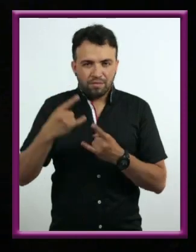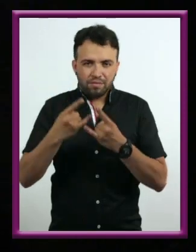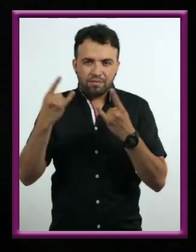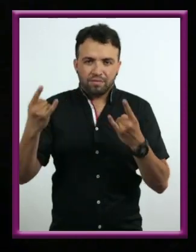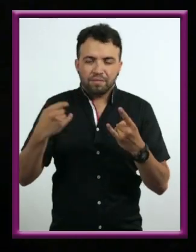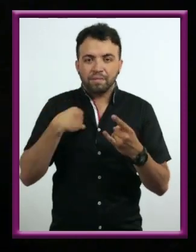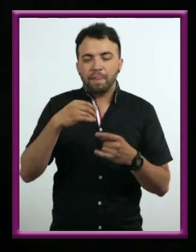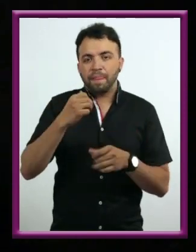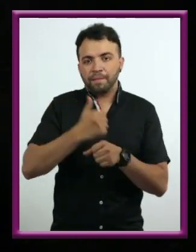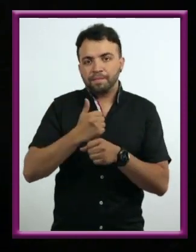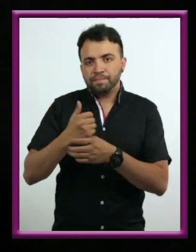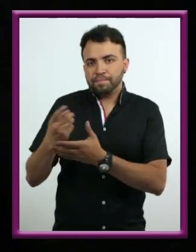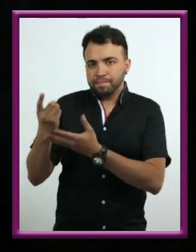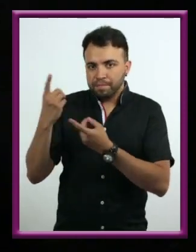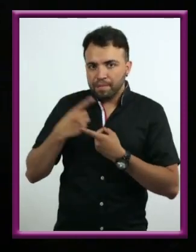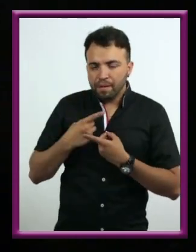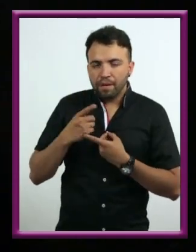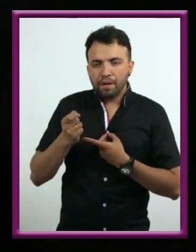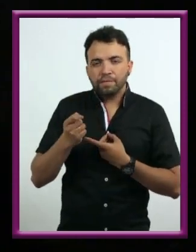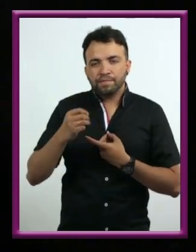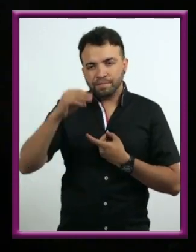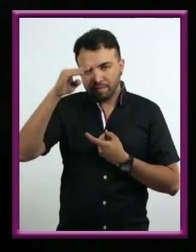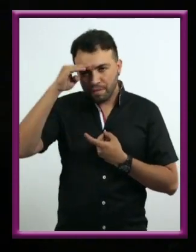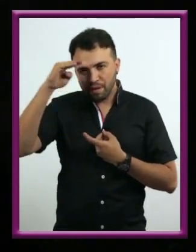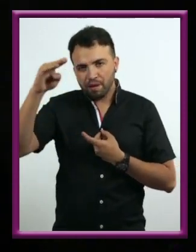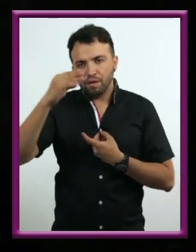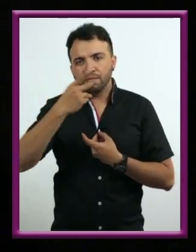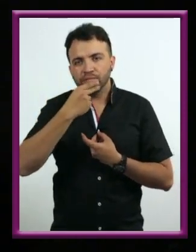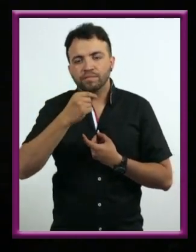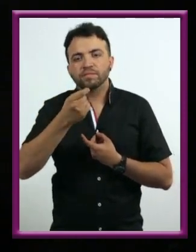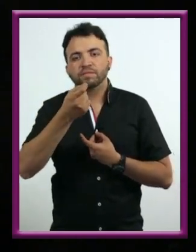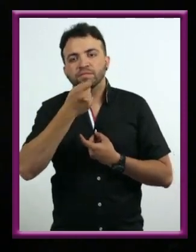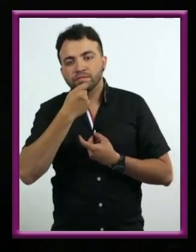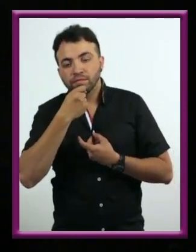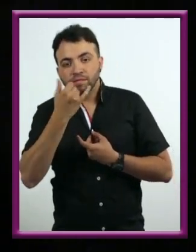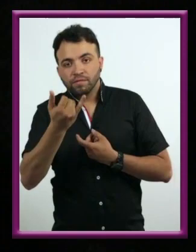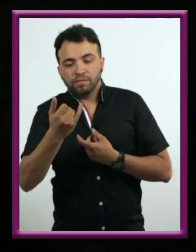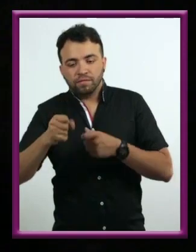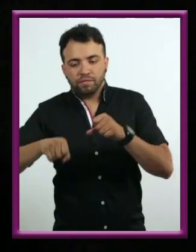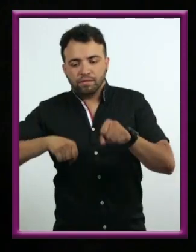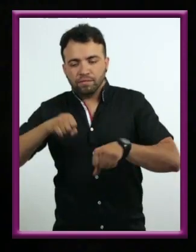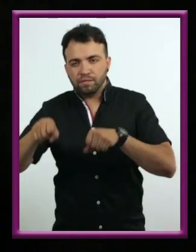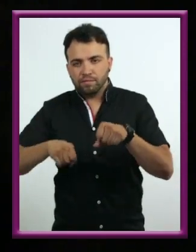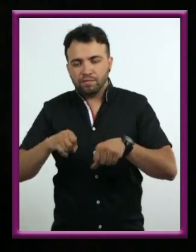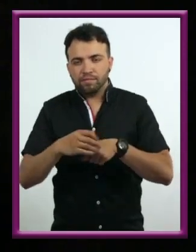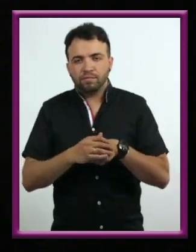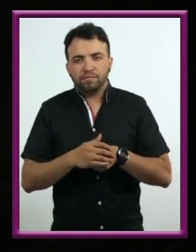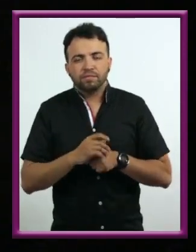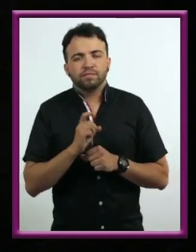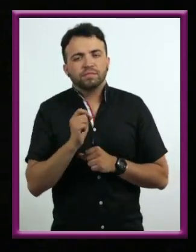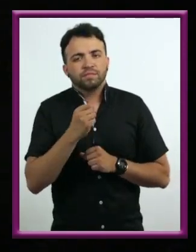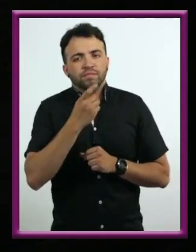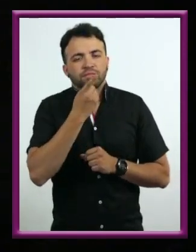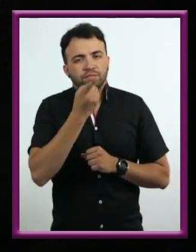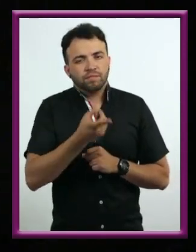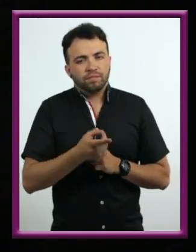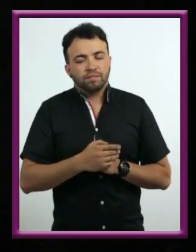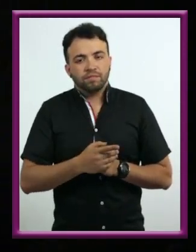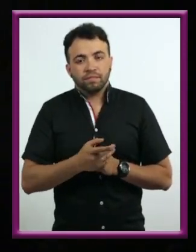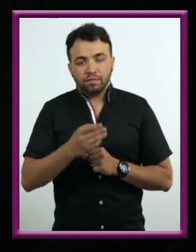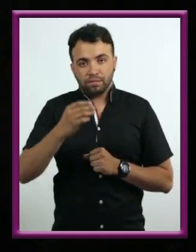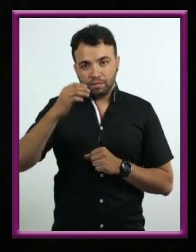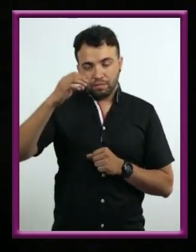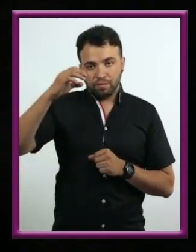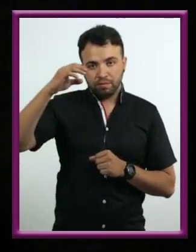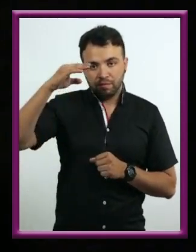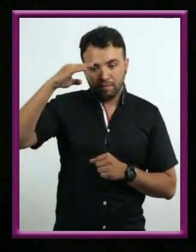iban por los campos en la bicicleta muy alegres, con ganas de llegar a su destino. El niño iba montado en bicicleta y el señor caminaba